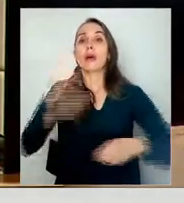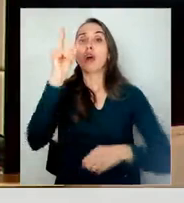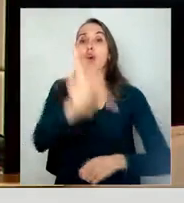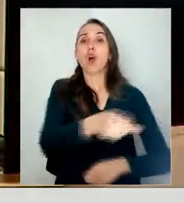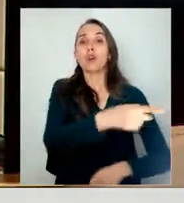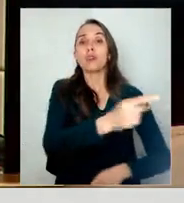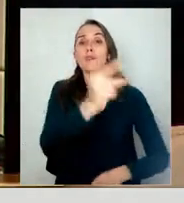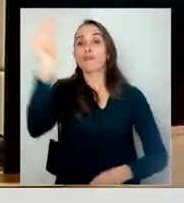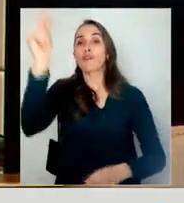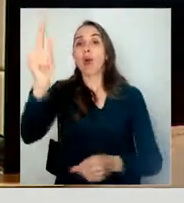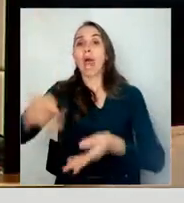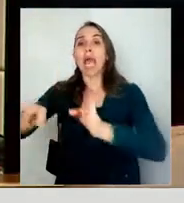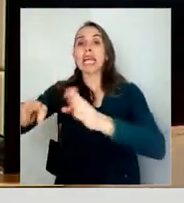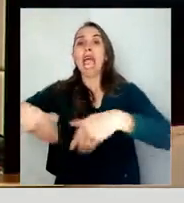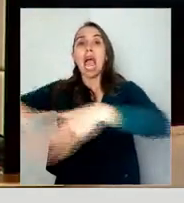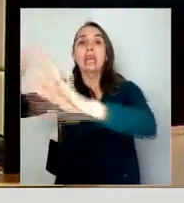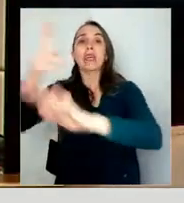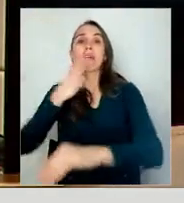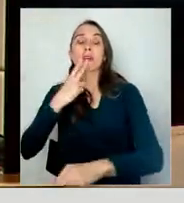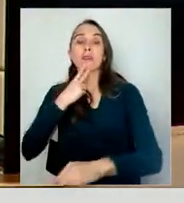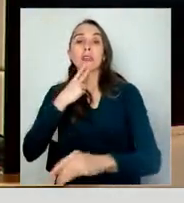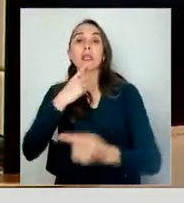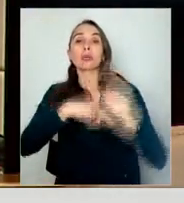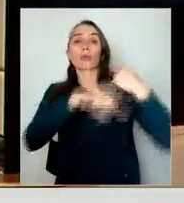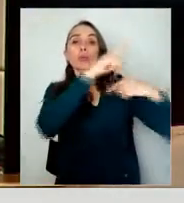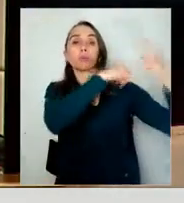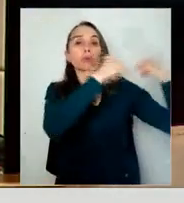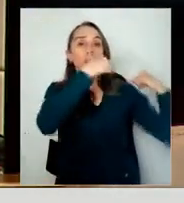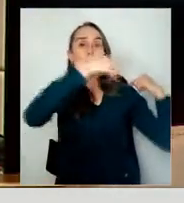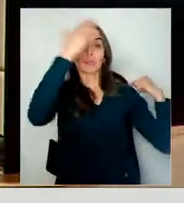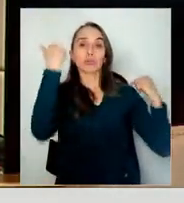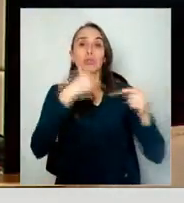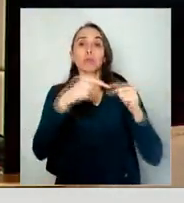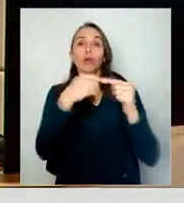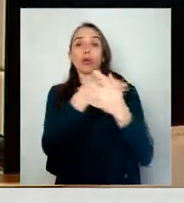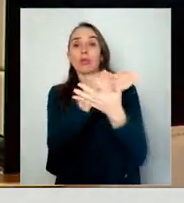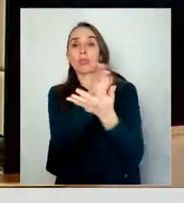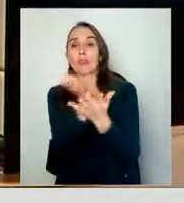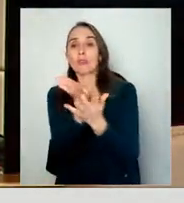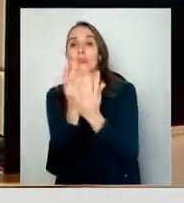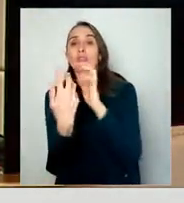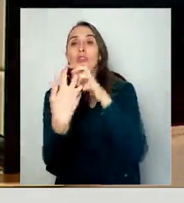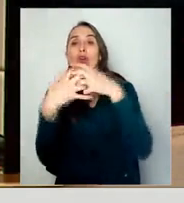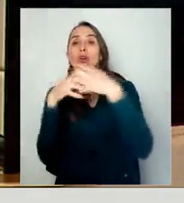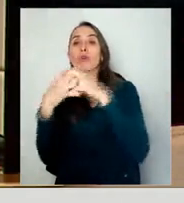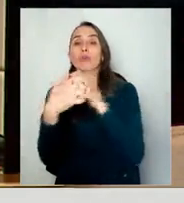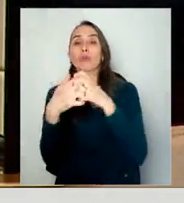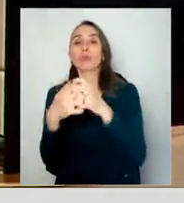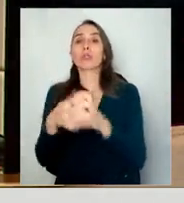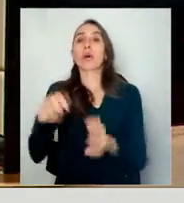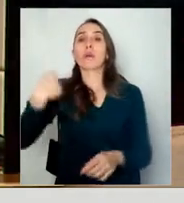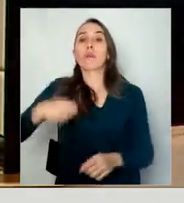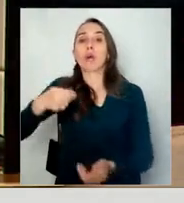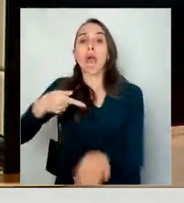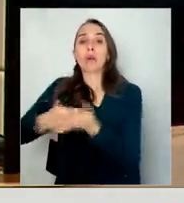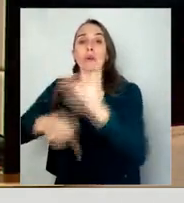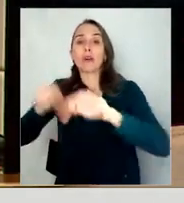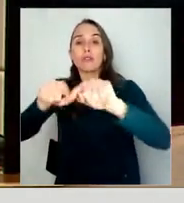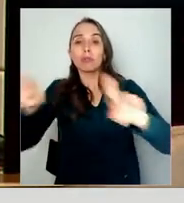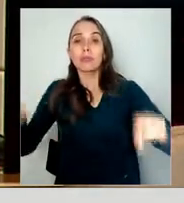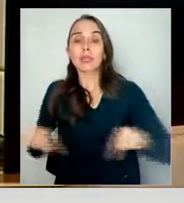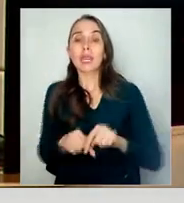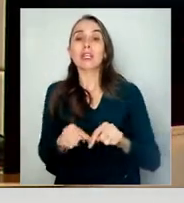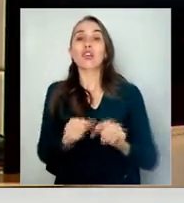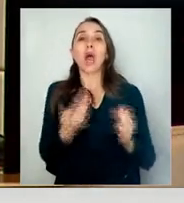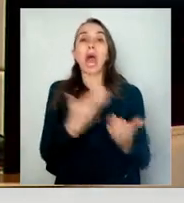crisis que no solo es de larga Data sino que tiene diversos factores que entre cruzan como los altos costos del suelo como la manipulación